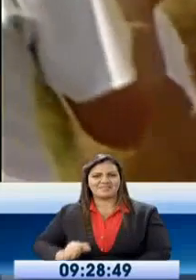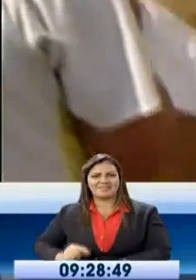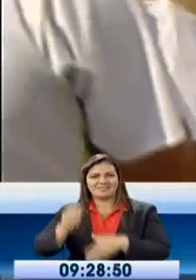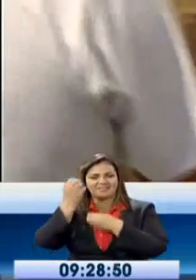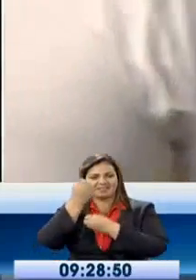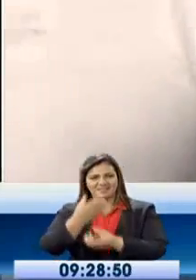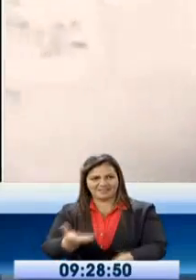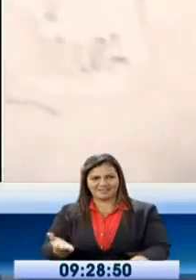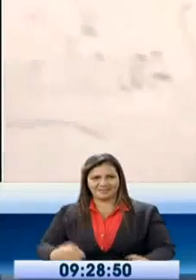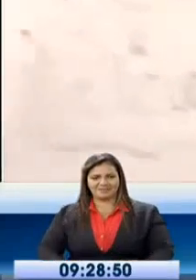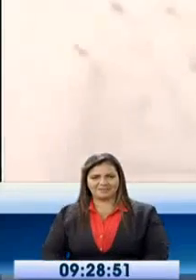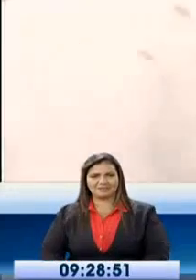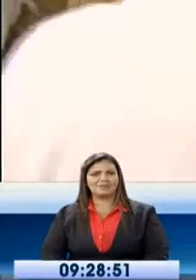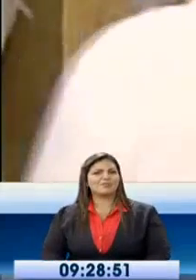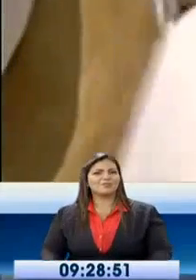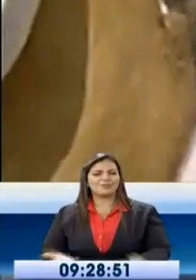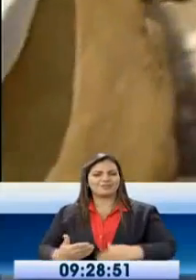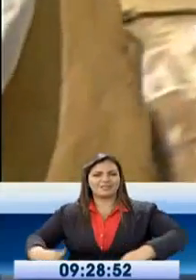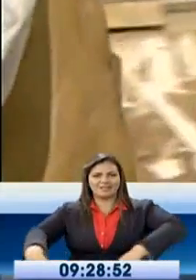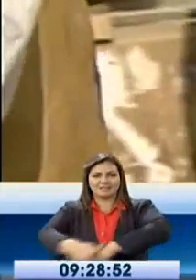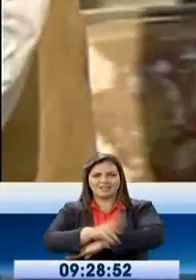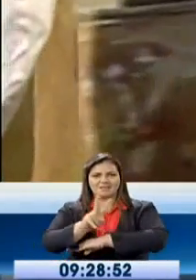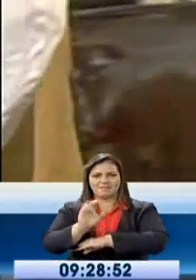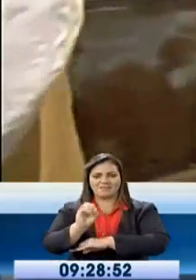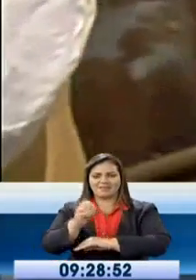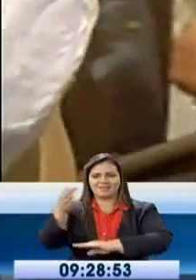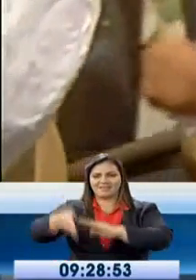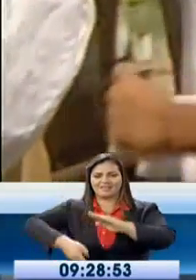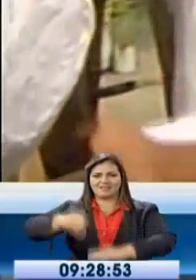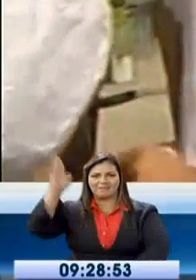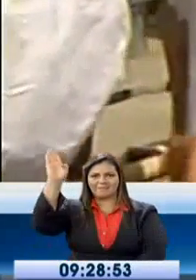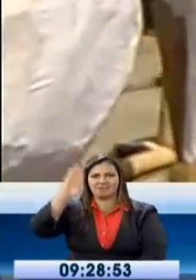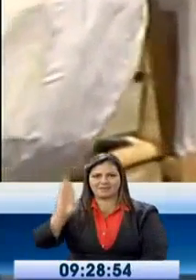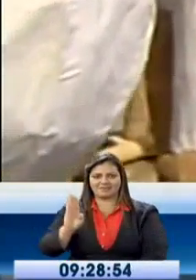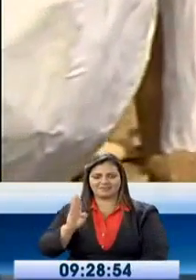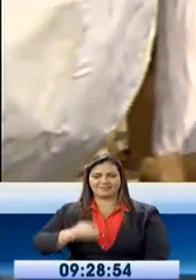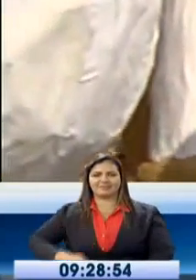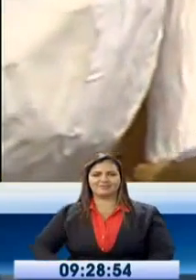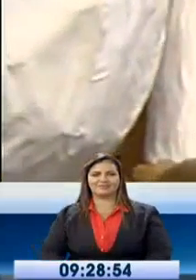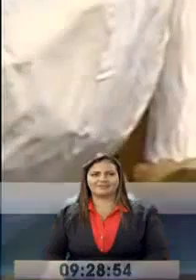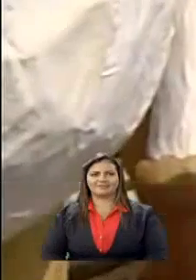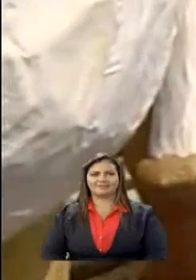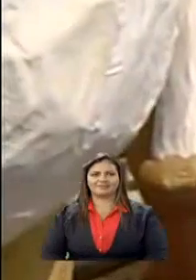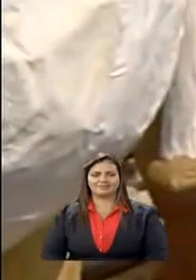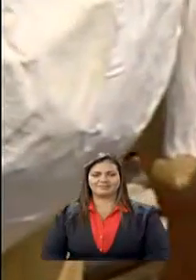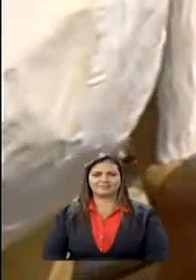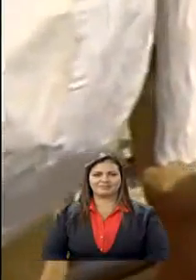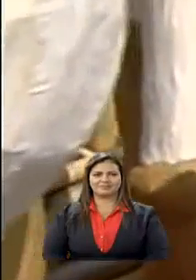acá desde el sector de la 20 y Brasil.